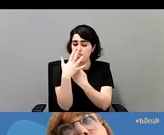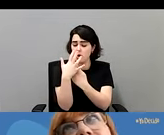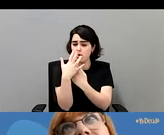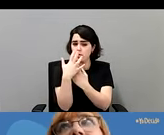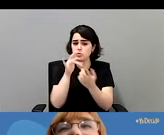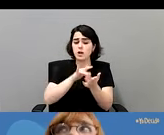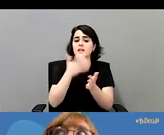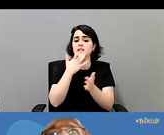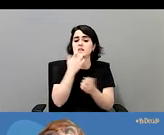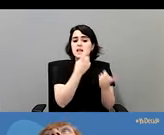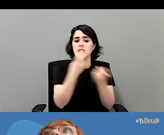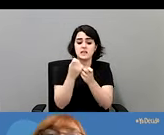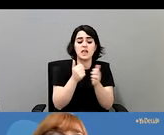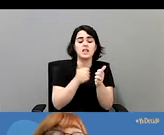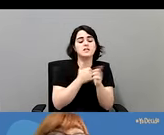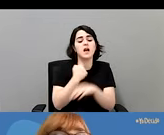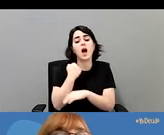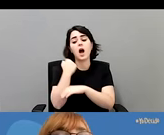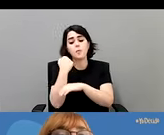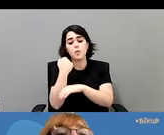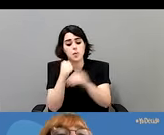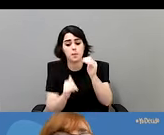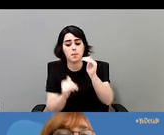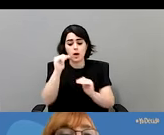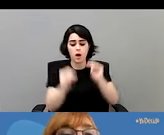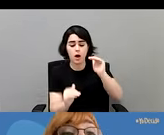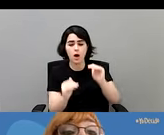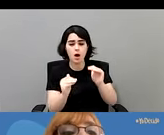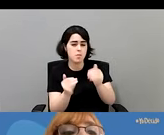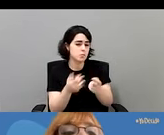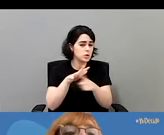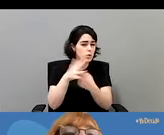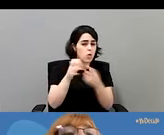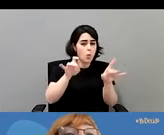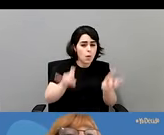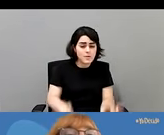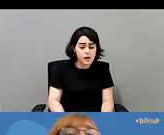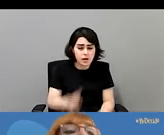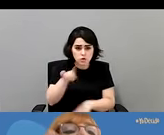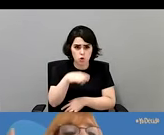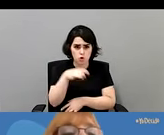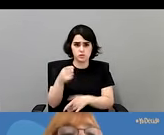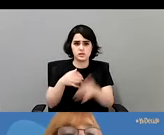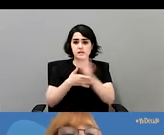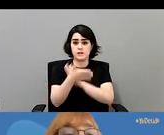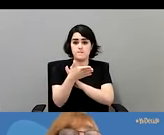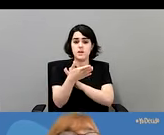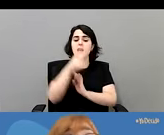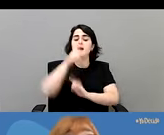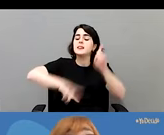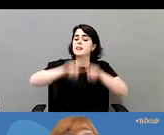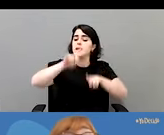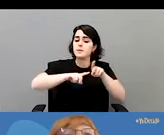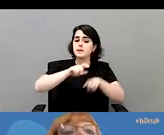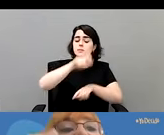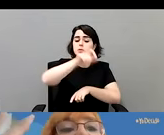persona tiene más necesidades de apoyo que cuando tiene menos? Vamos a ver que hay una dotación mayor para aquellas